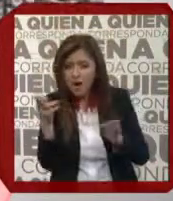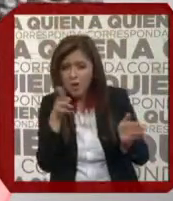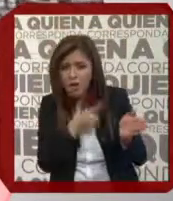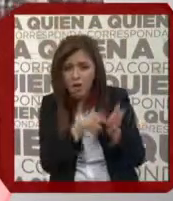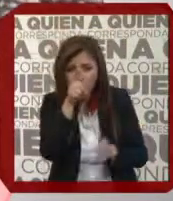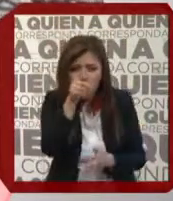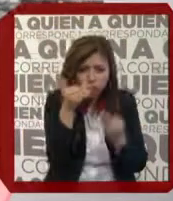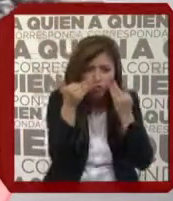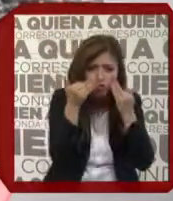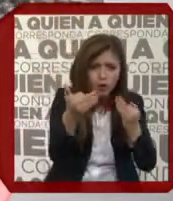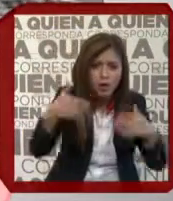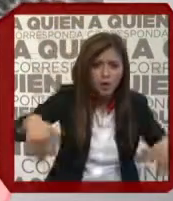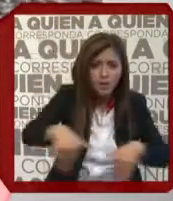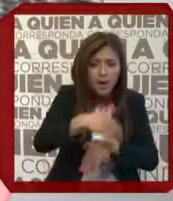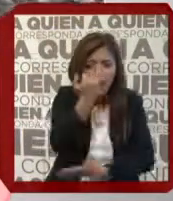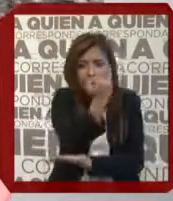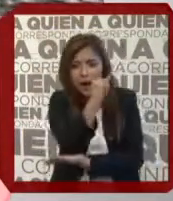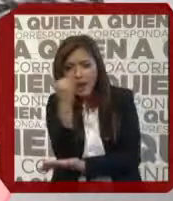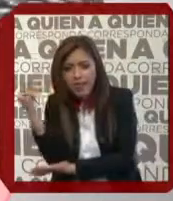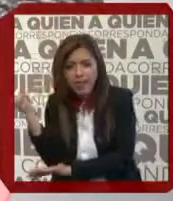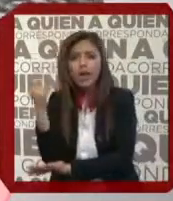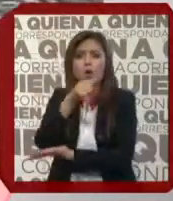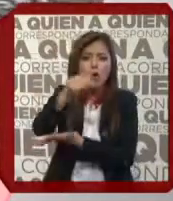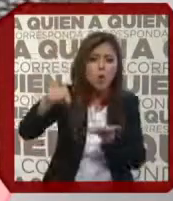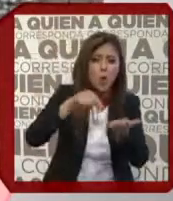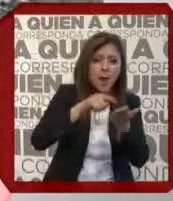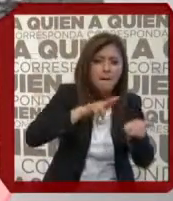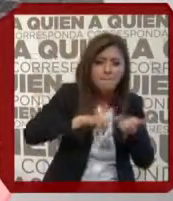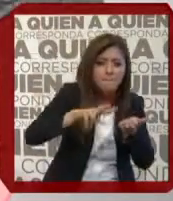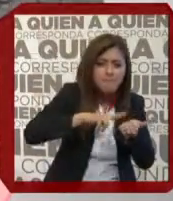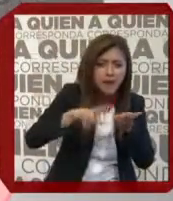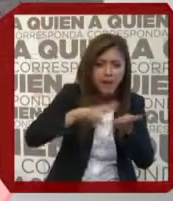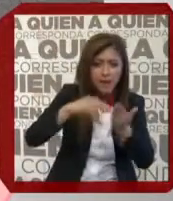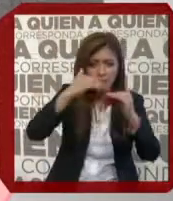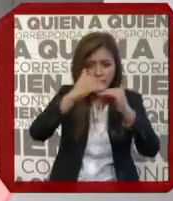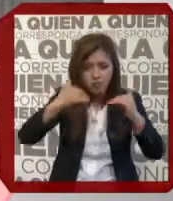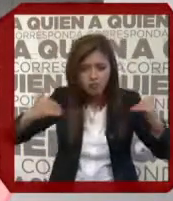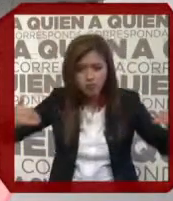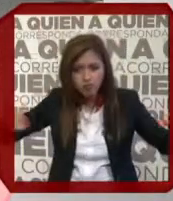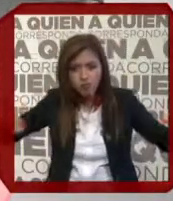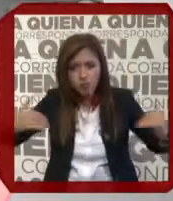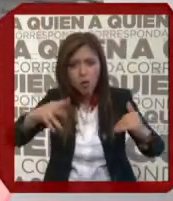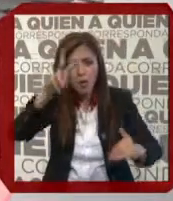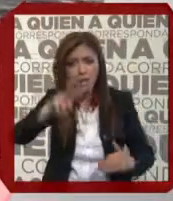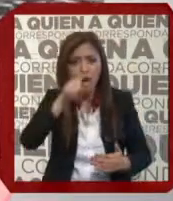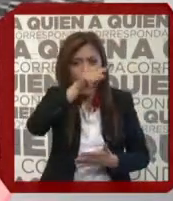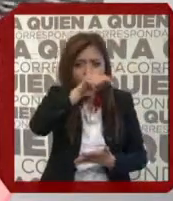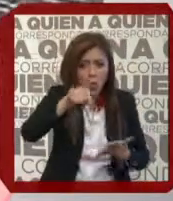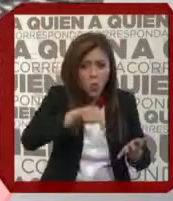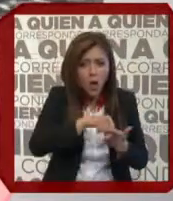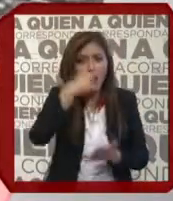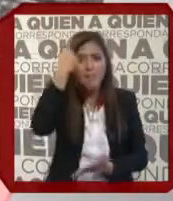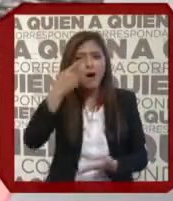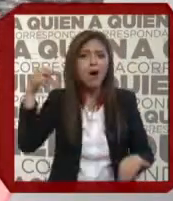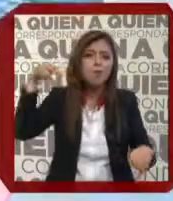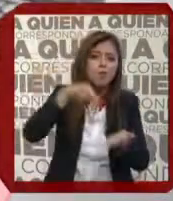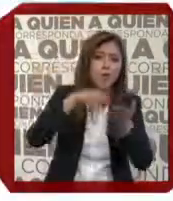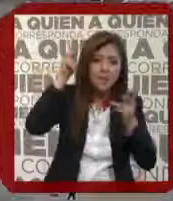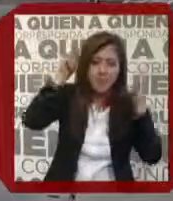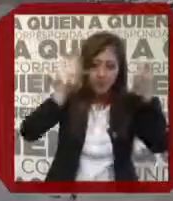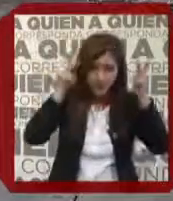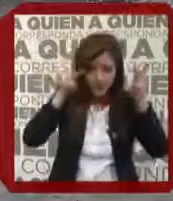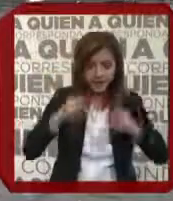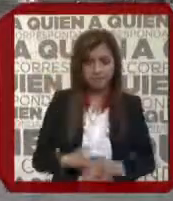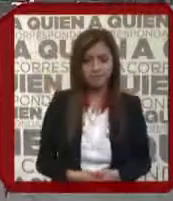jardín, con andadores, palmeras y áreas verdes perfectamente delimitadas. Sin duda alguna, un lugar ideal para relajarse y pasear.